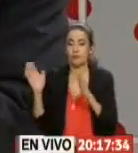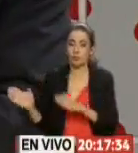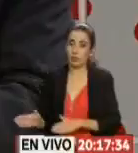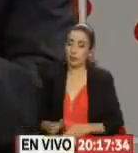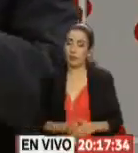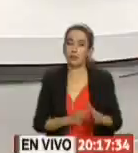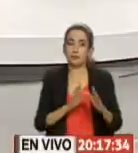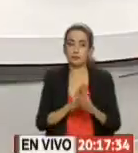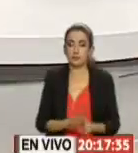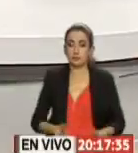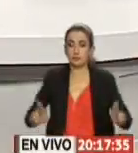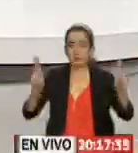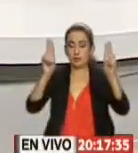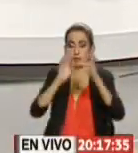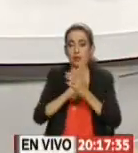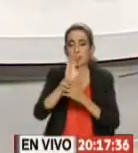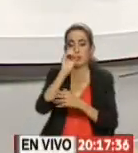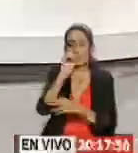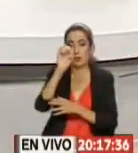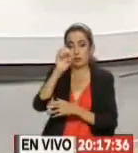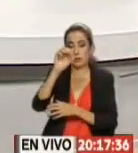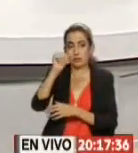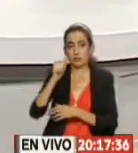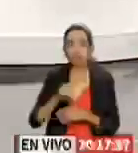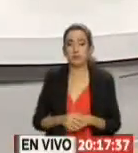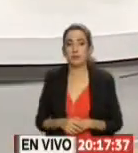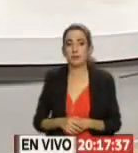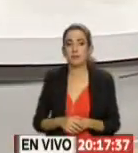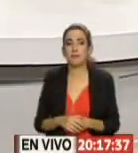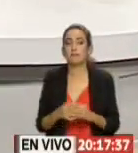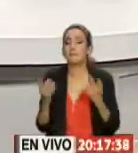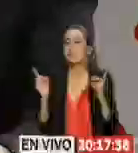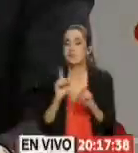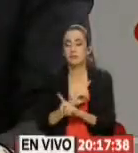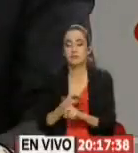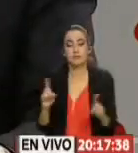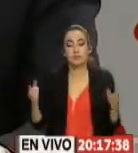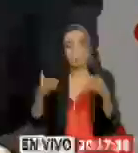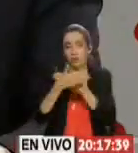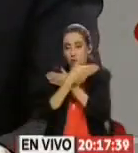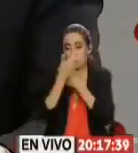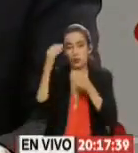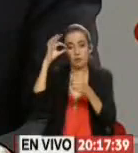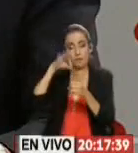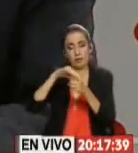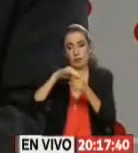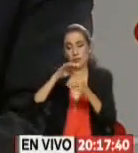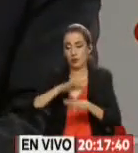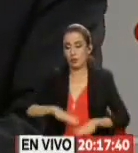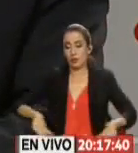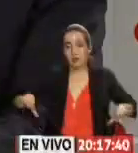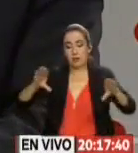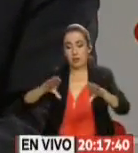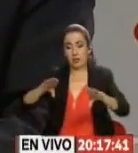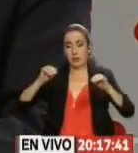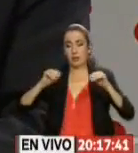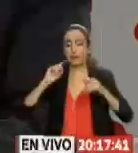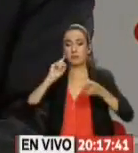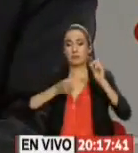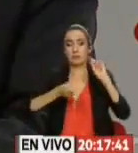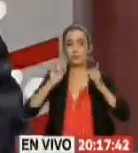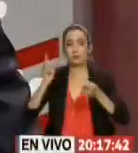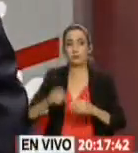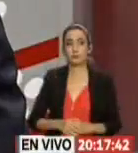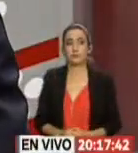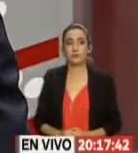por la ONU, por la comunidad internacional y no el fraude electoral al que está acostumbrado el dictador Nicolás Maduro.